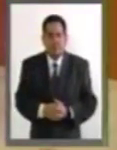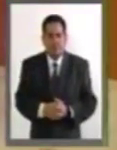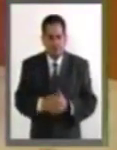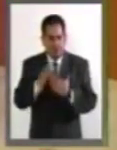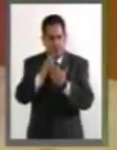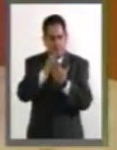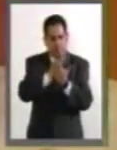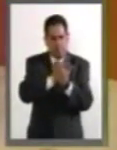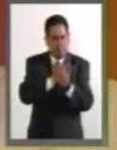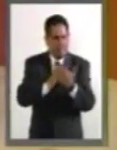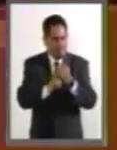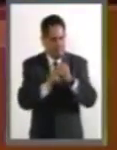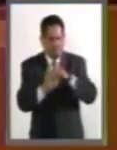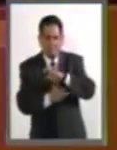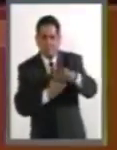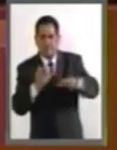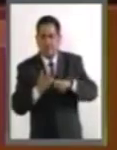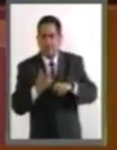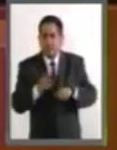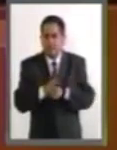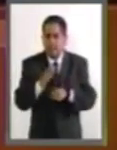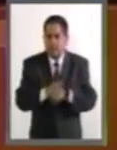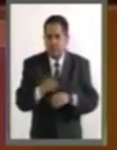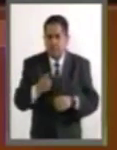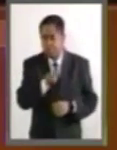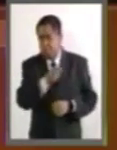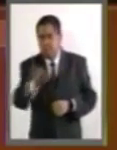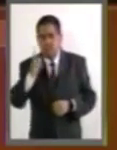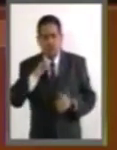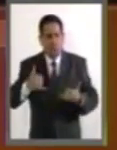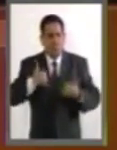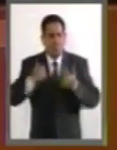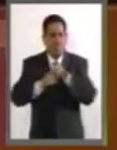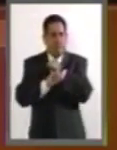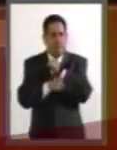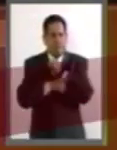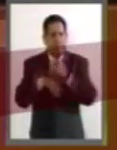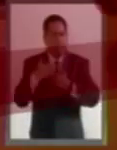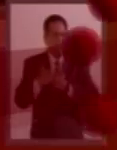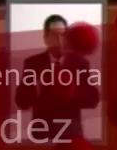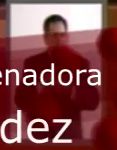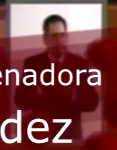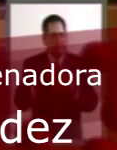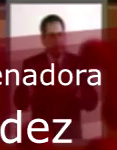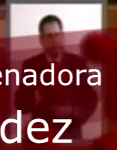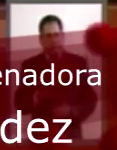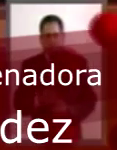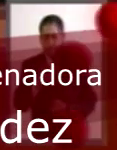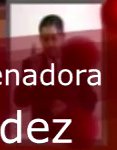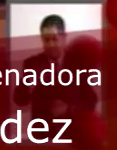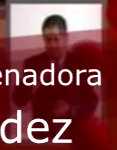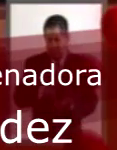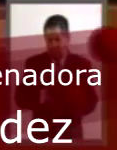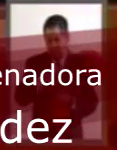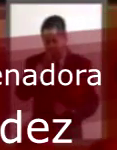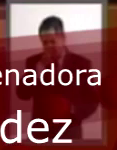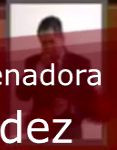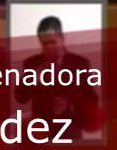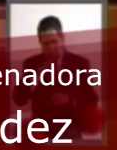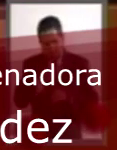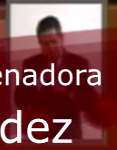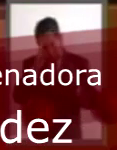social, ha sido el alto grado de embarazos en adolescentes. Y es un tema que nos preocupa, pero más aún nos